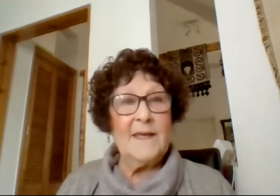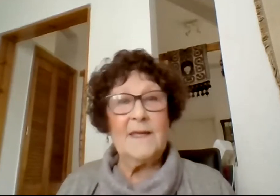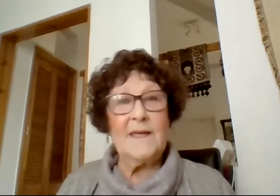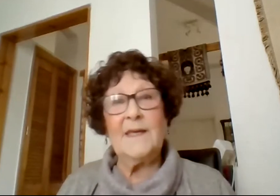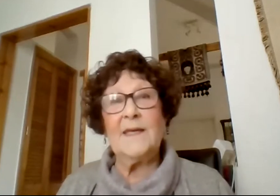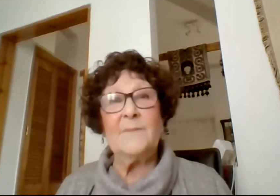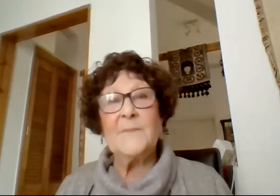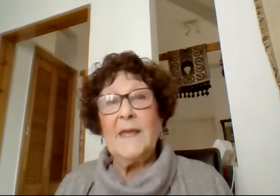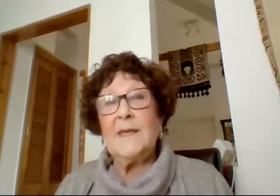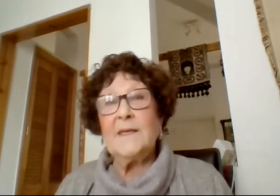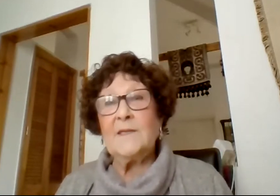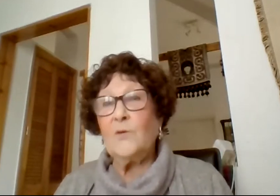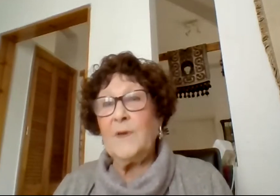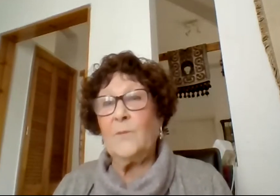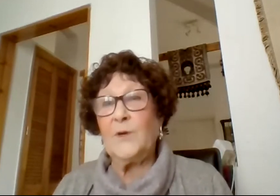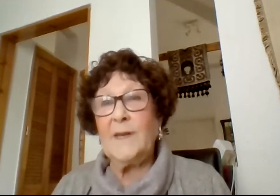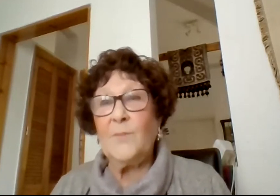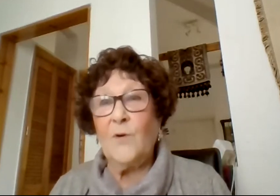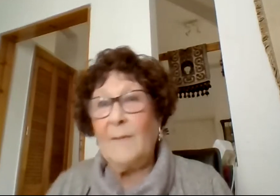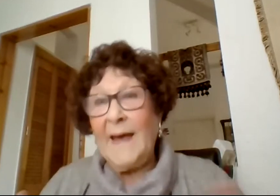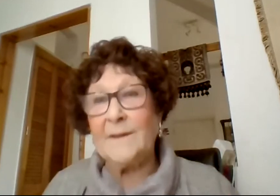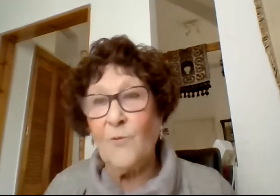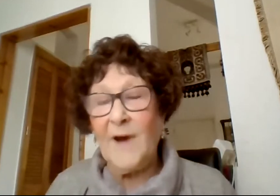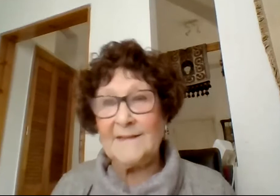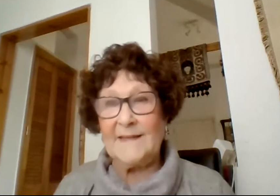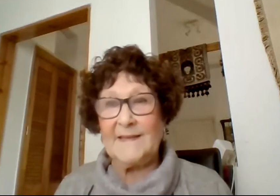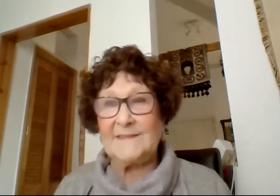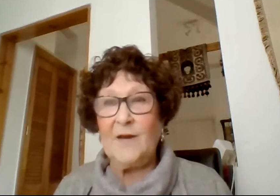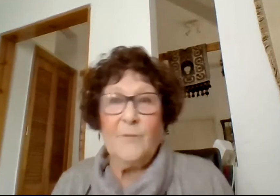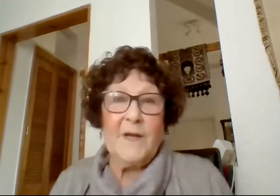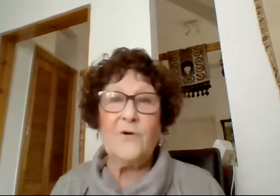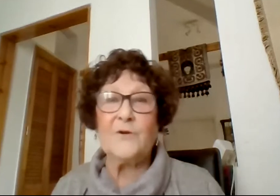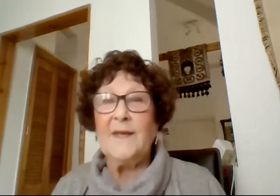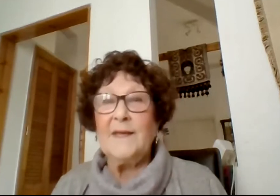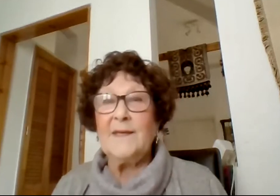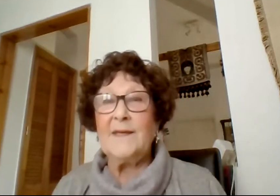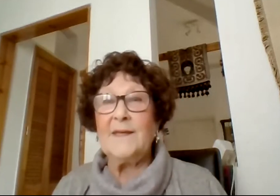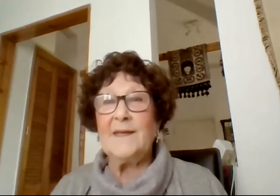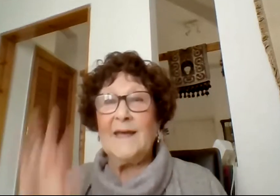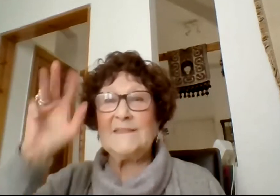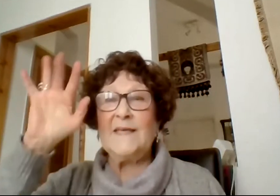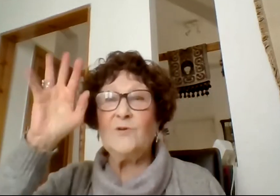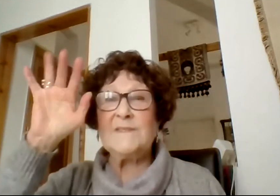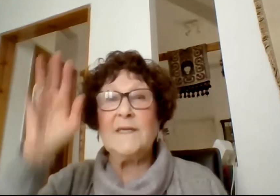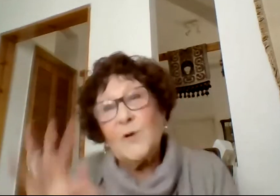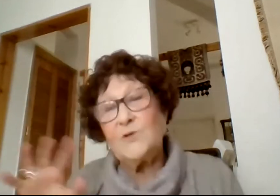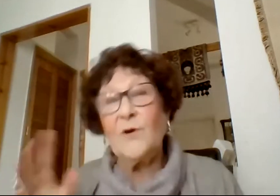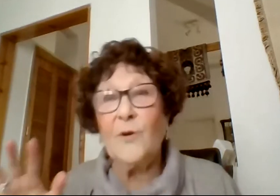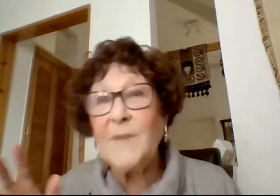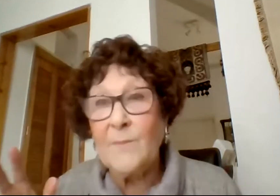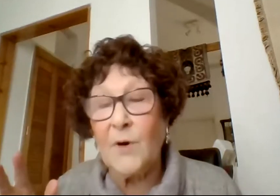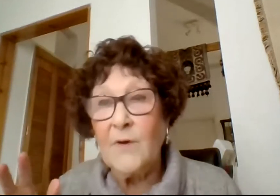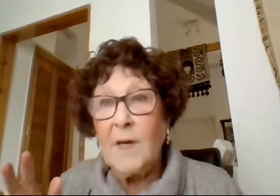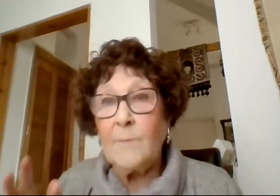ahora yo veo, por ejemplo, a Mar Ugarte, que está a lo mejor haciendo así, pues yo